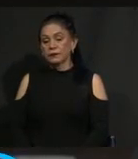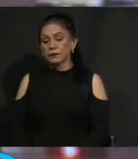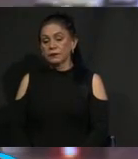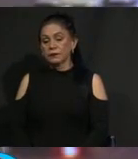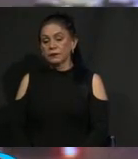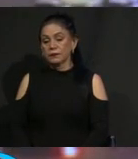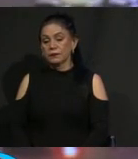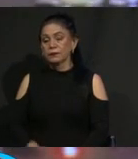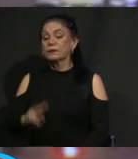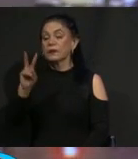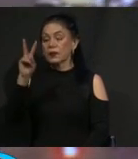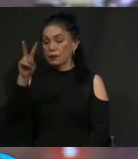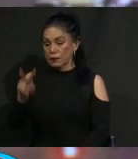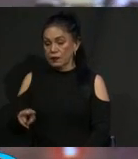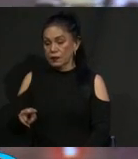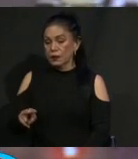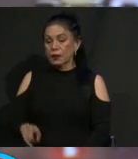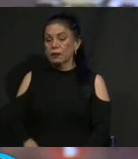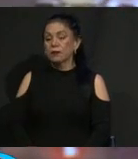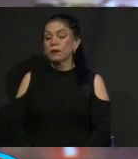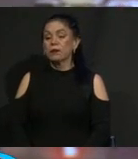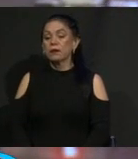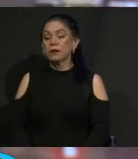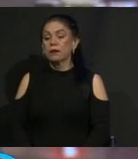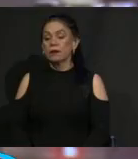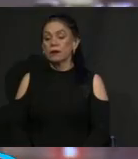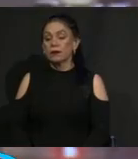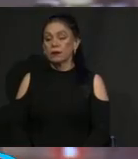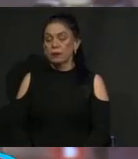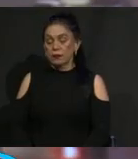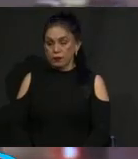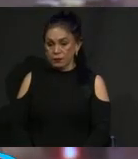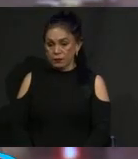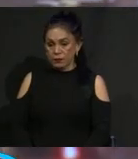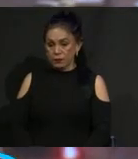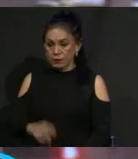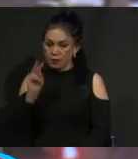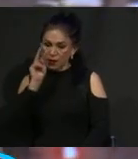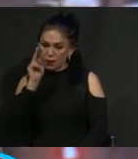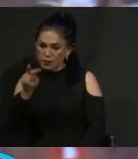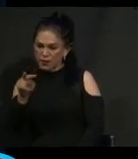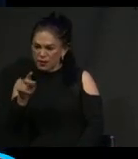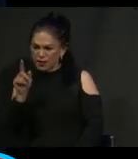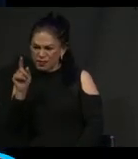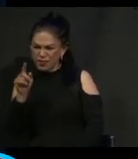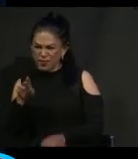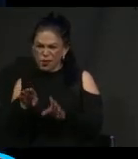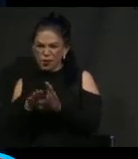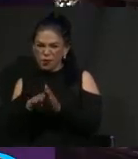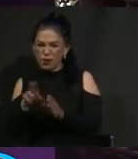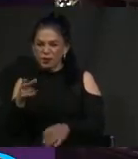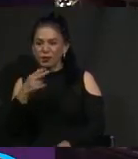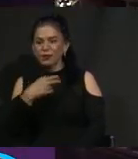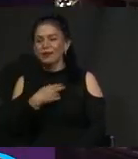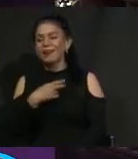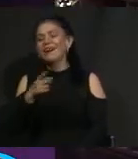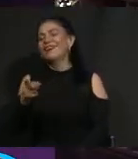producción si nos acordamos de cómo quedó esa persona que te hizo eso tenemos la fotografía de cómo quedó después de ese accidente